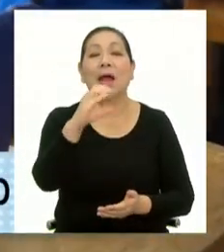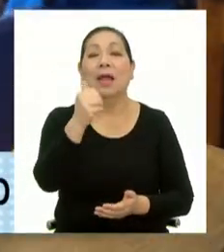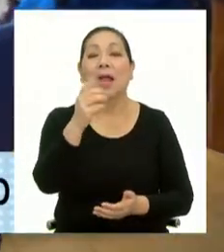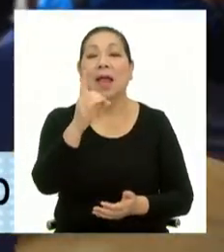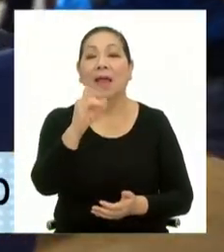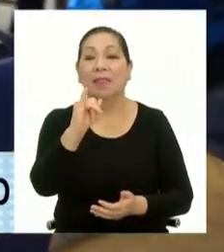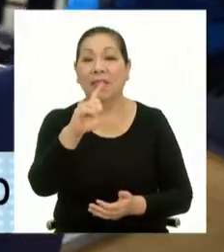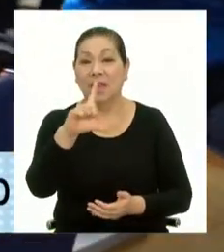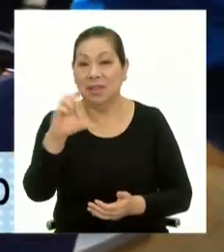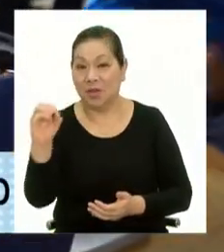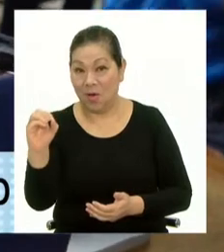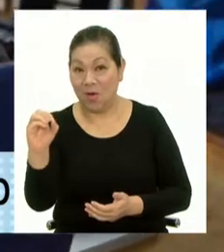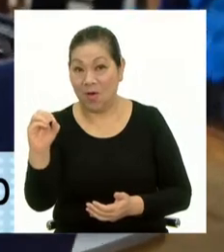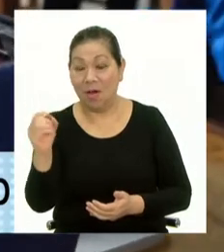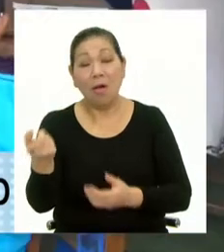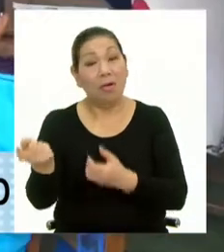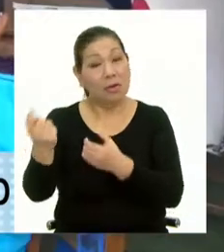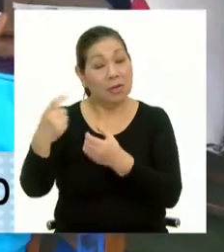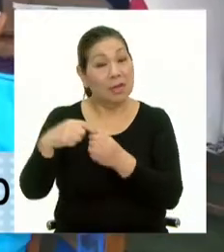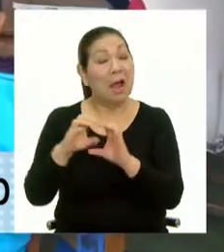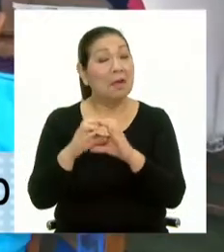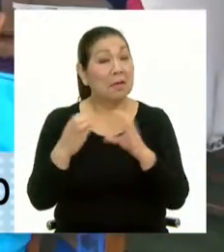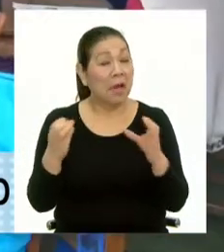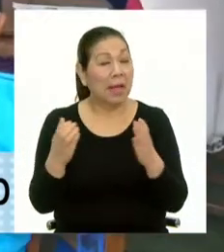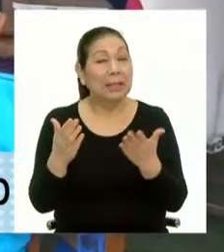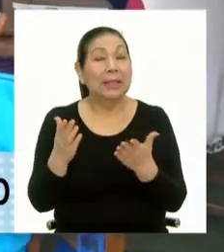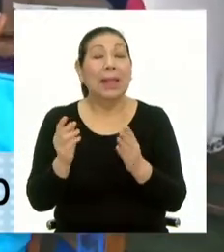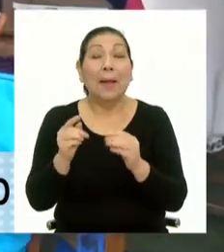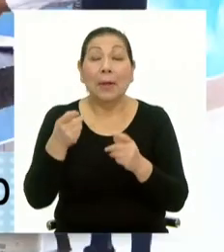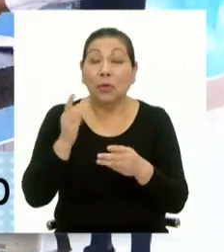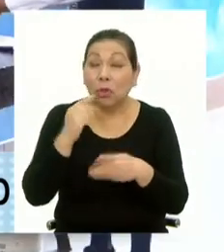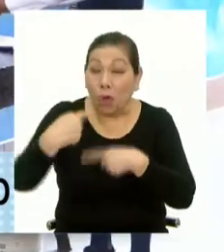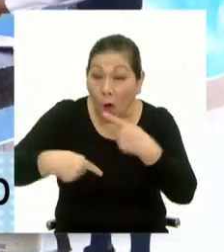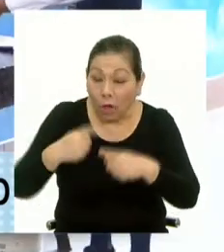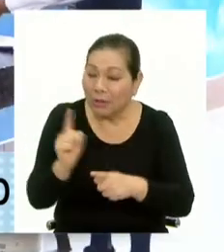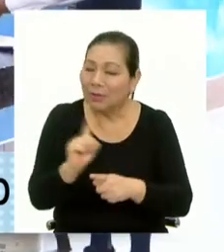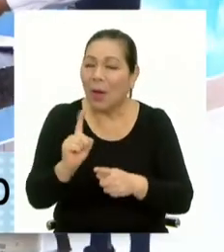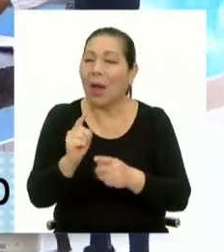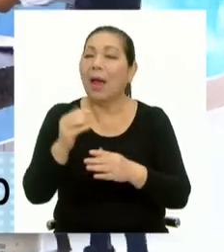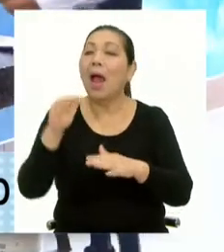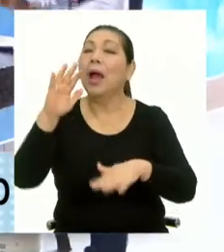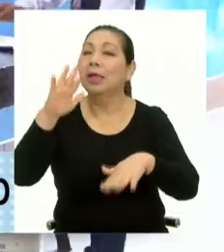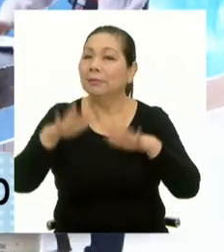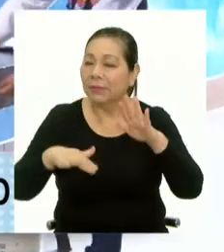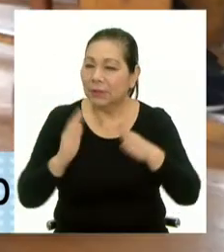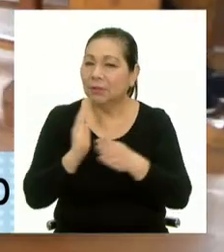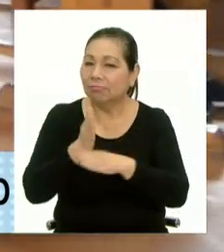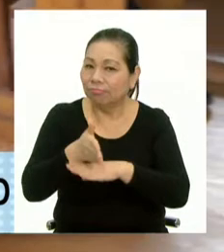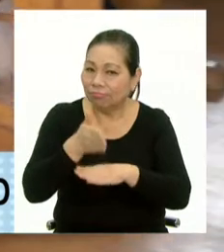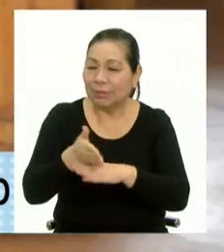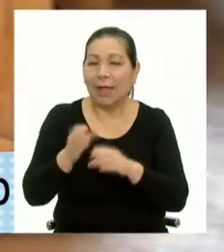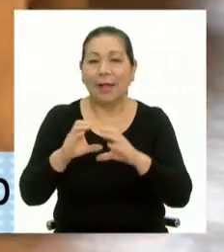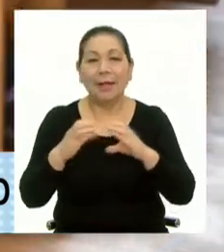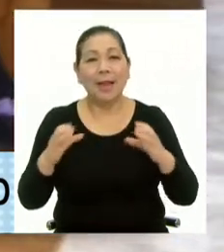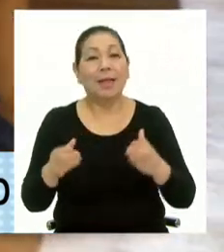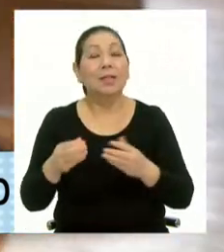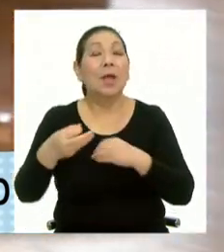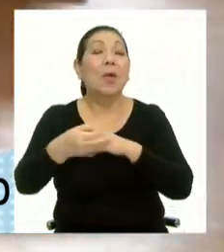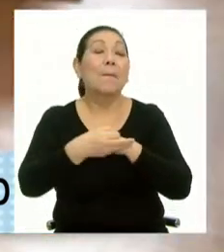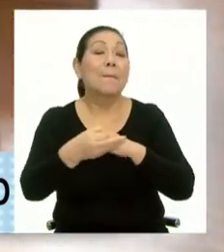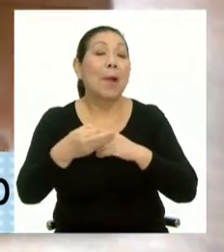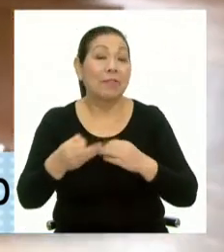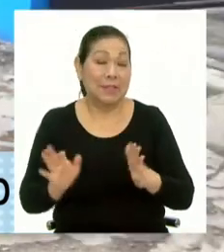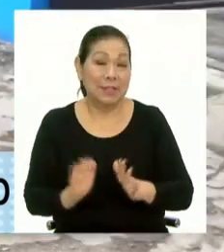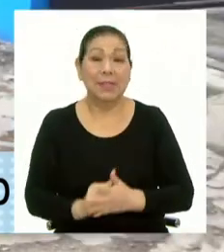reiteró que este año se retomarán las clases semipresenciales, modalidad que ya se ha implementado en zonas